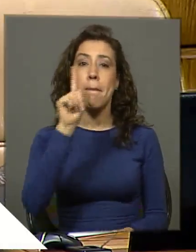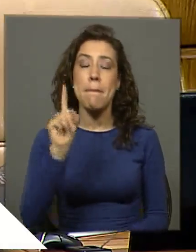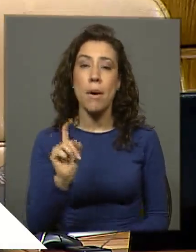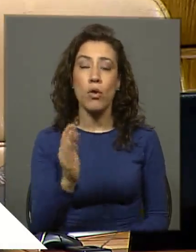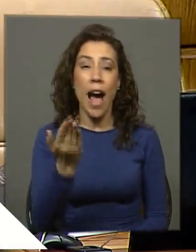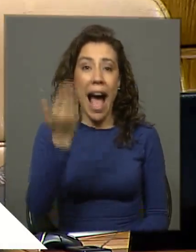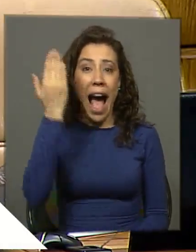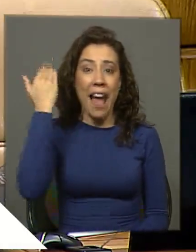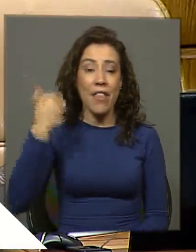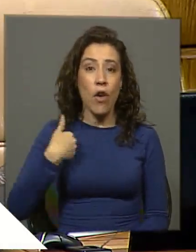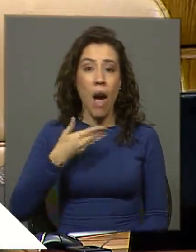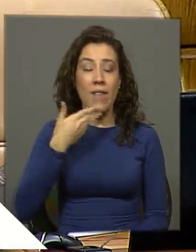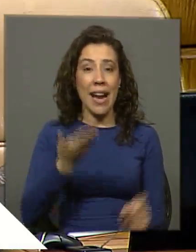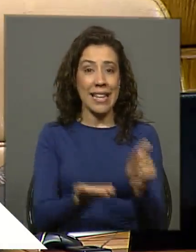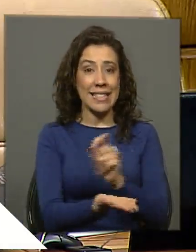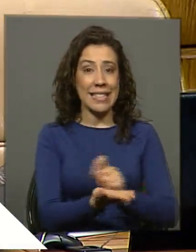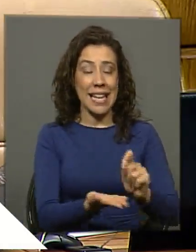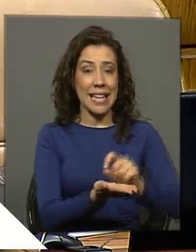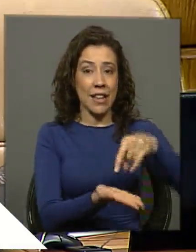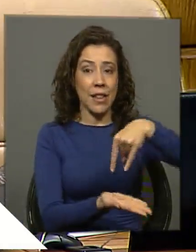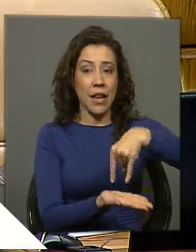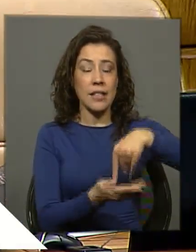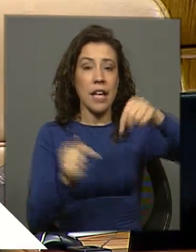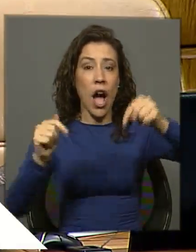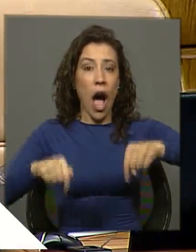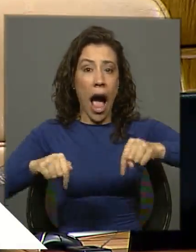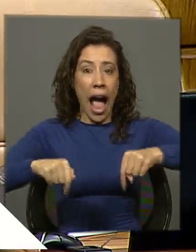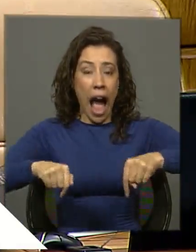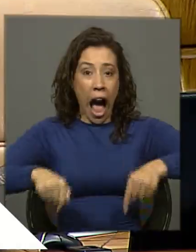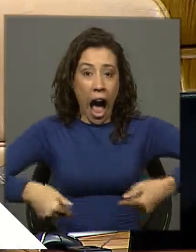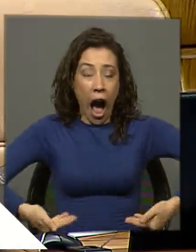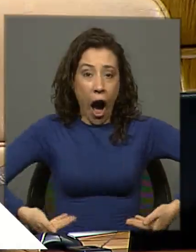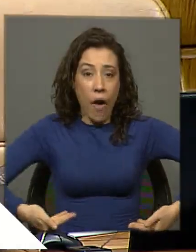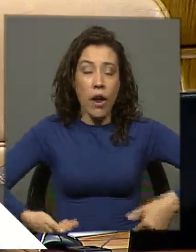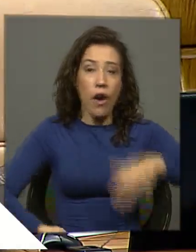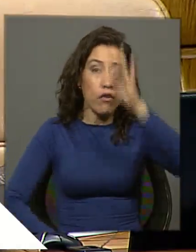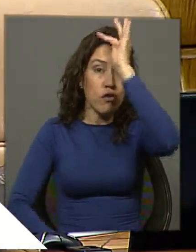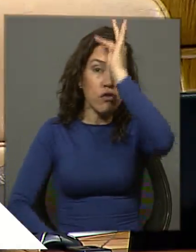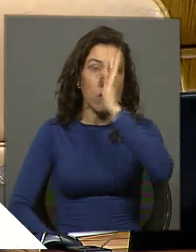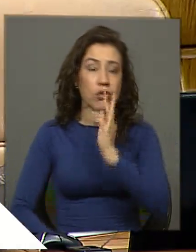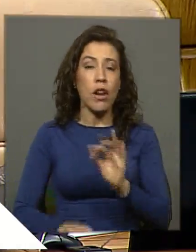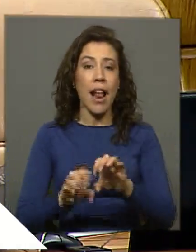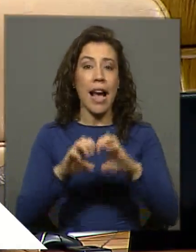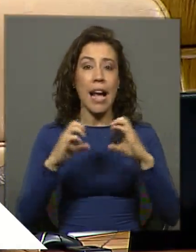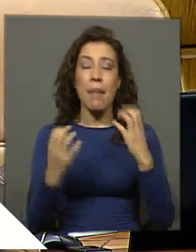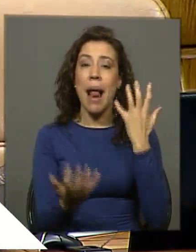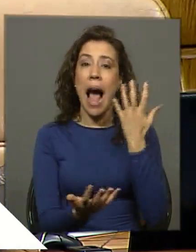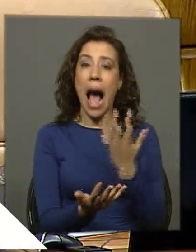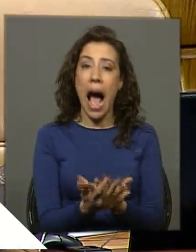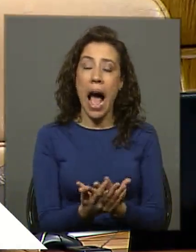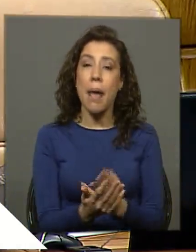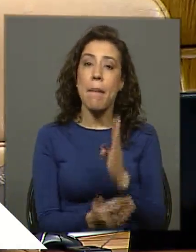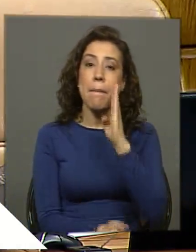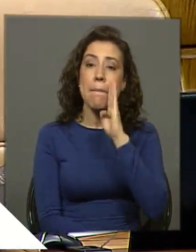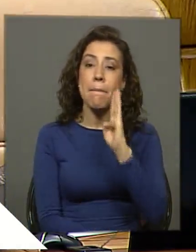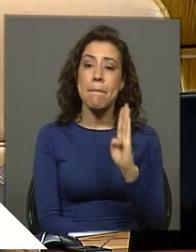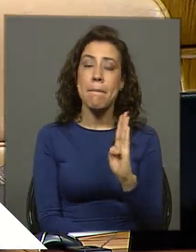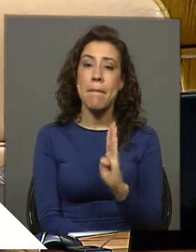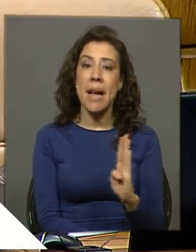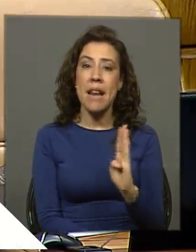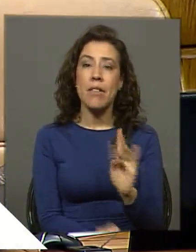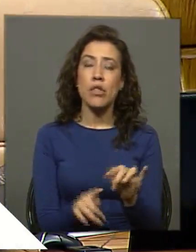intervención al secretario de esta corporación si hoy día actualmente los funcionarios de la Cámara tienen algún beneficio